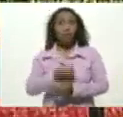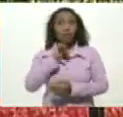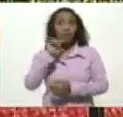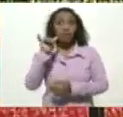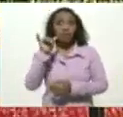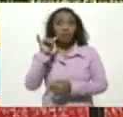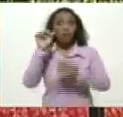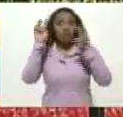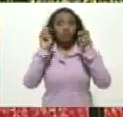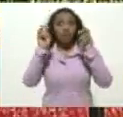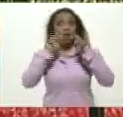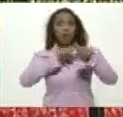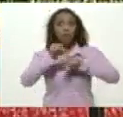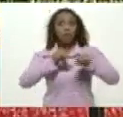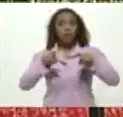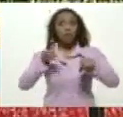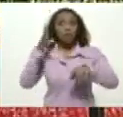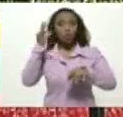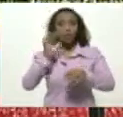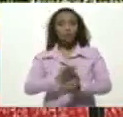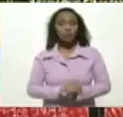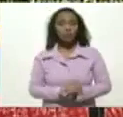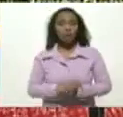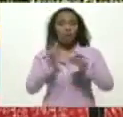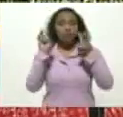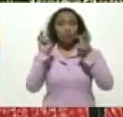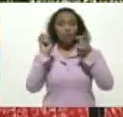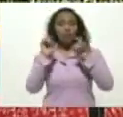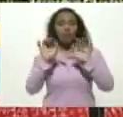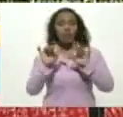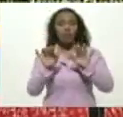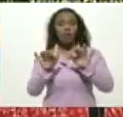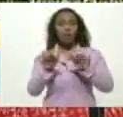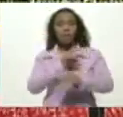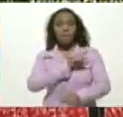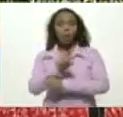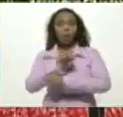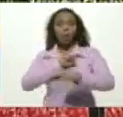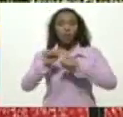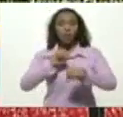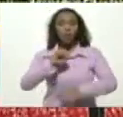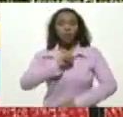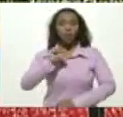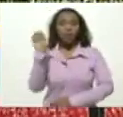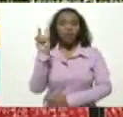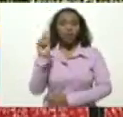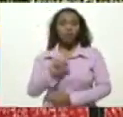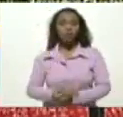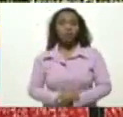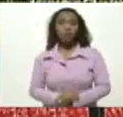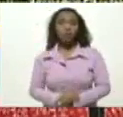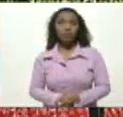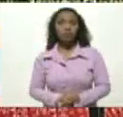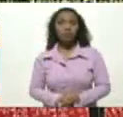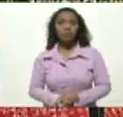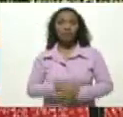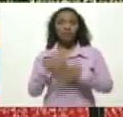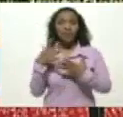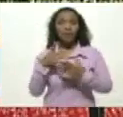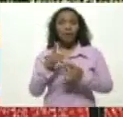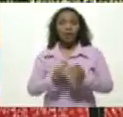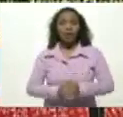una nueva coordinadora, una nueva secretaria ejecutiva del movimiento Somos Venezuela, que le toca